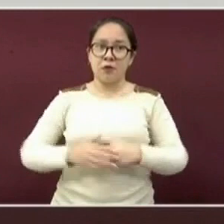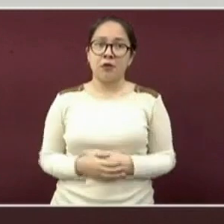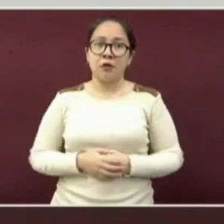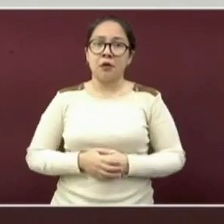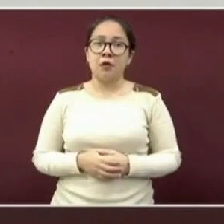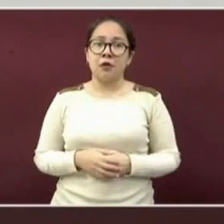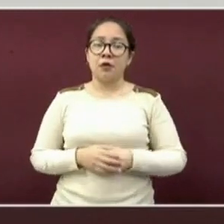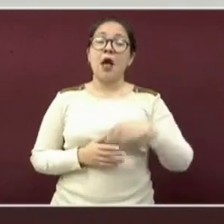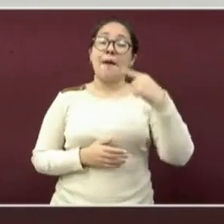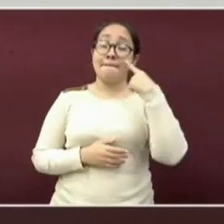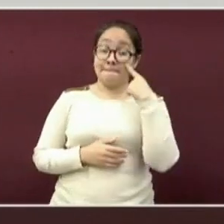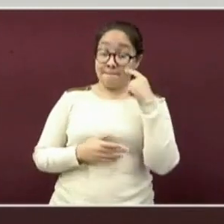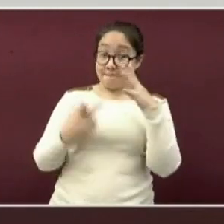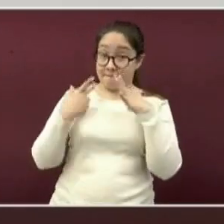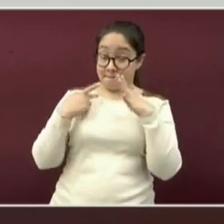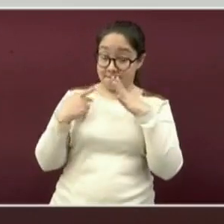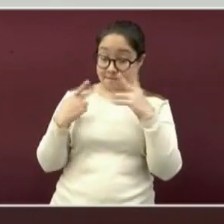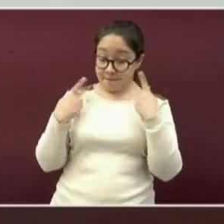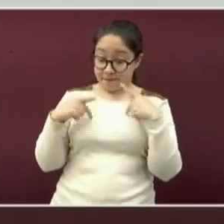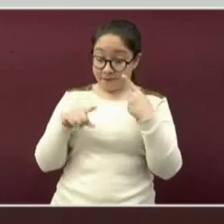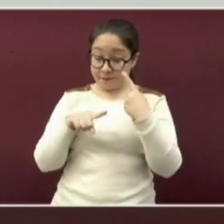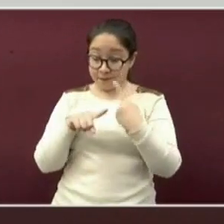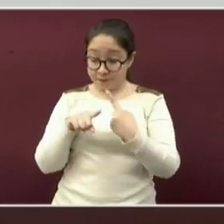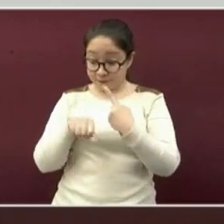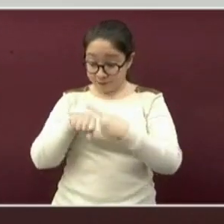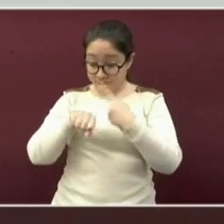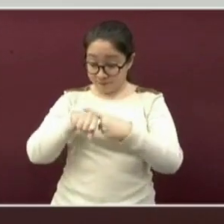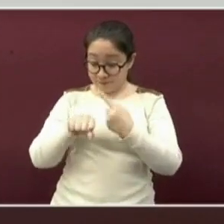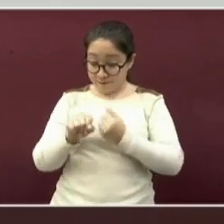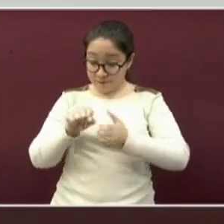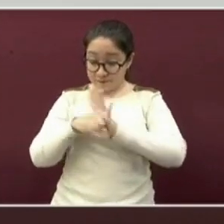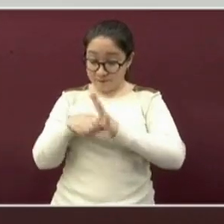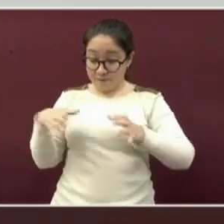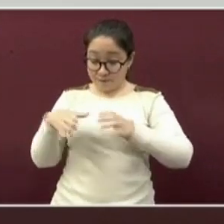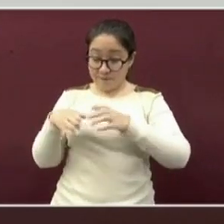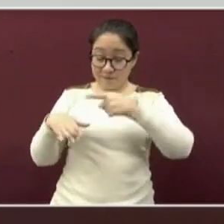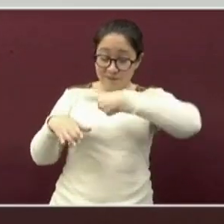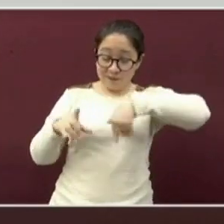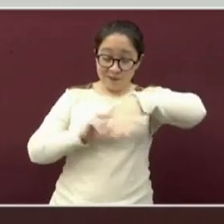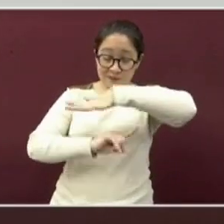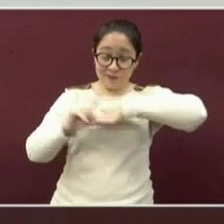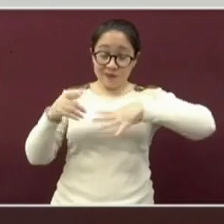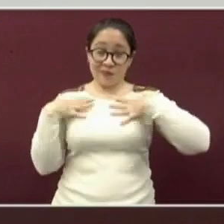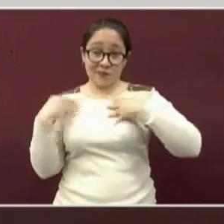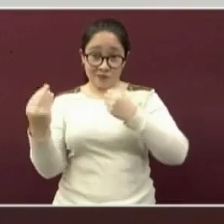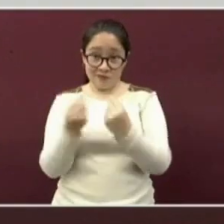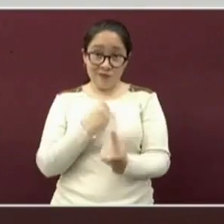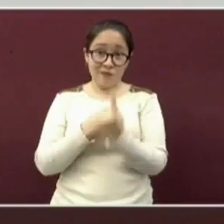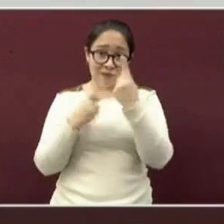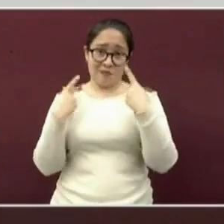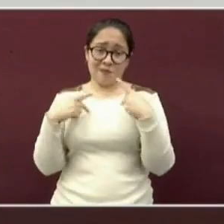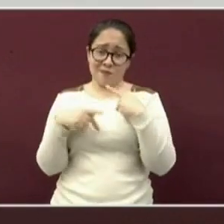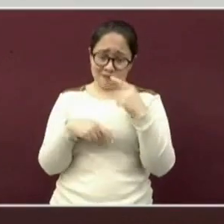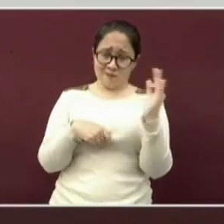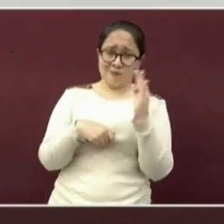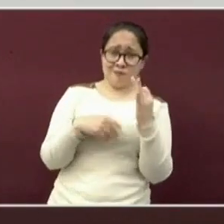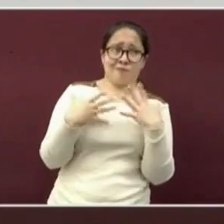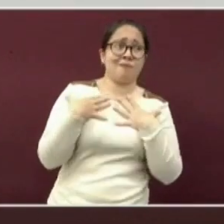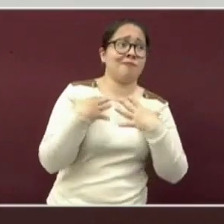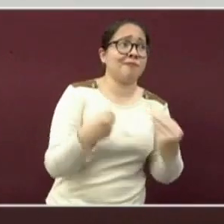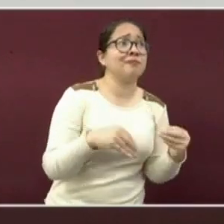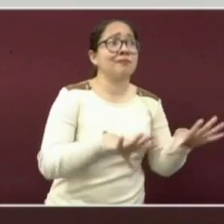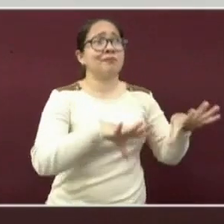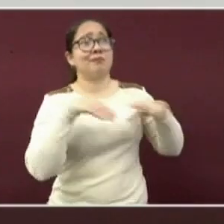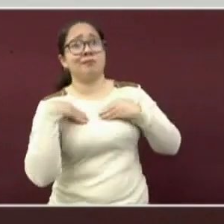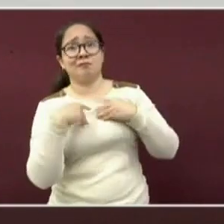activos existe transmisión. Y las reitero, un paciente con la infección reciente por SARS-CoV-2 puede contagiar a